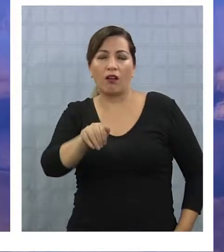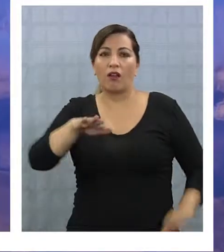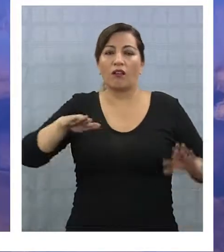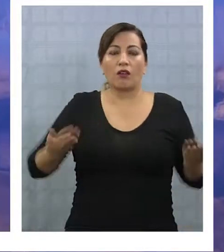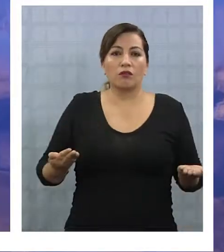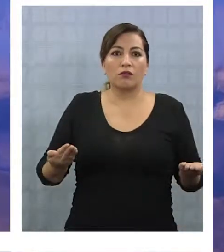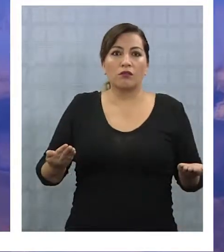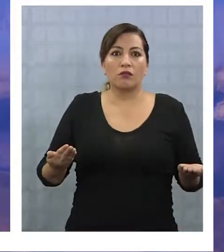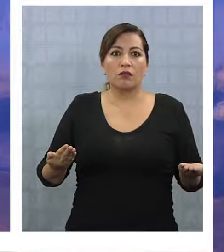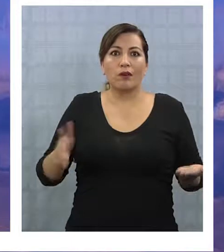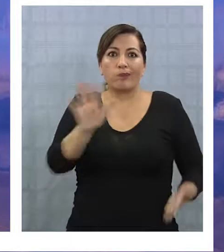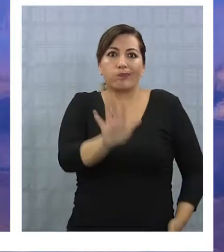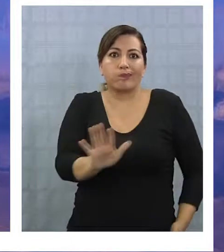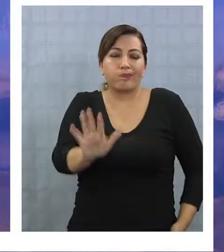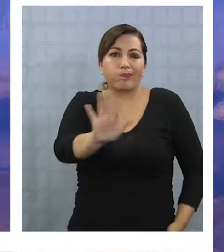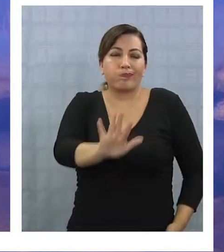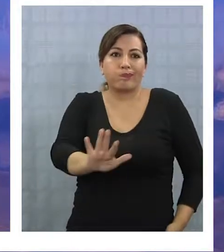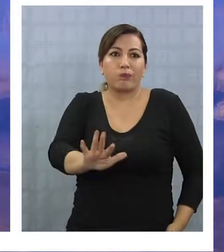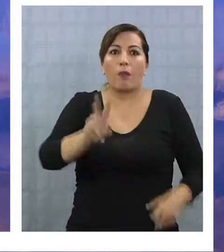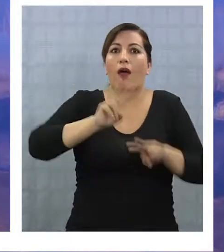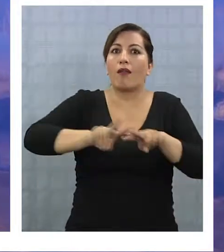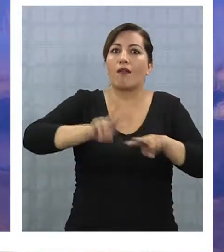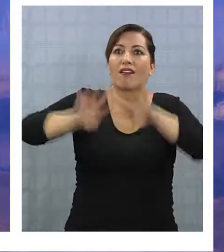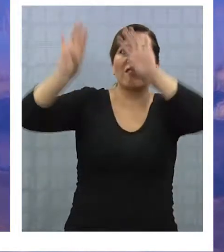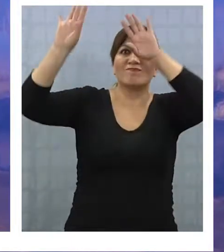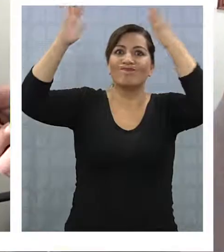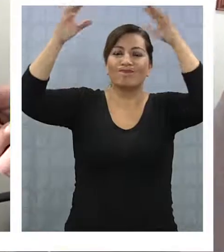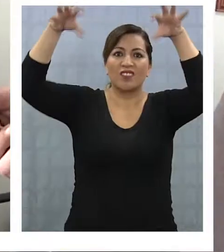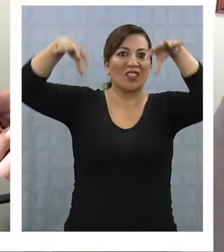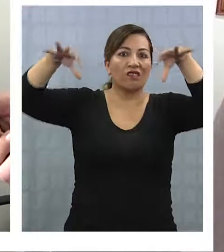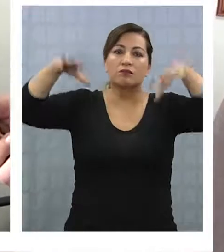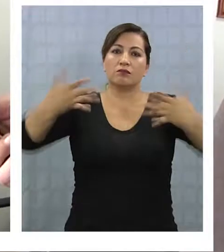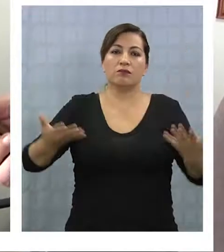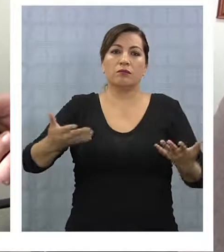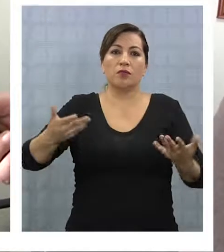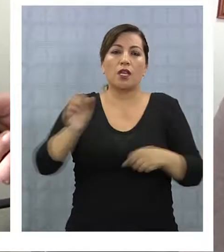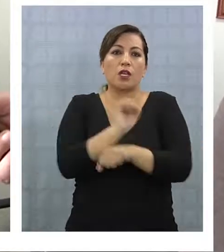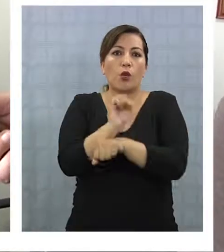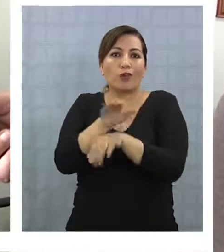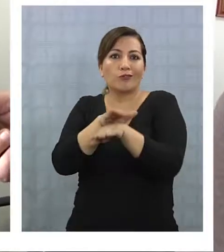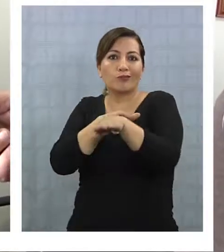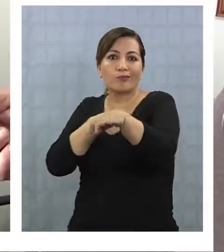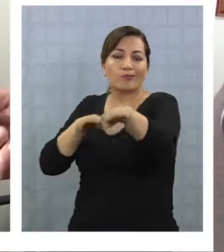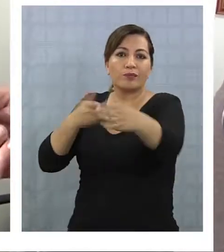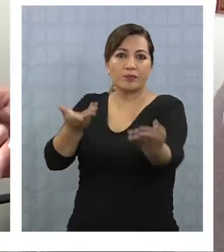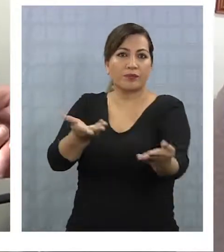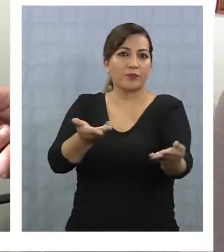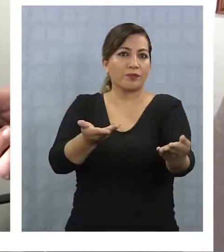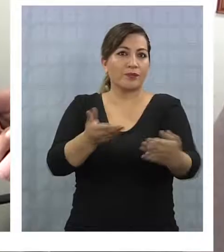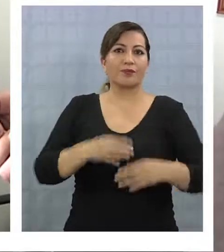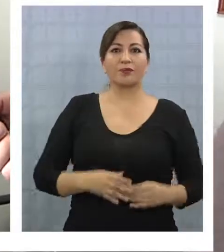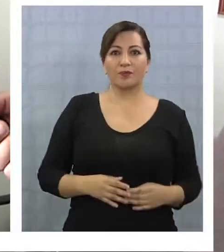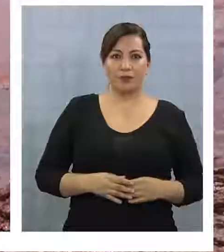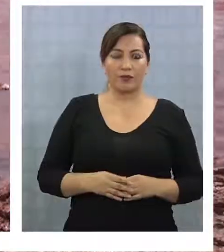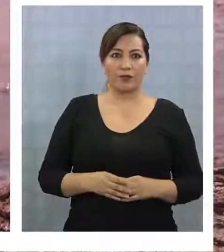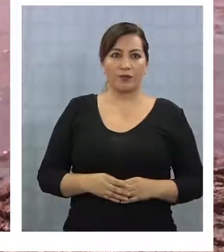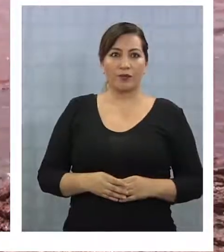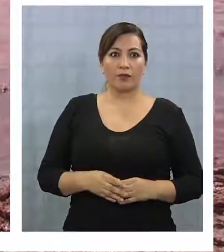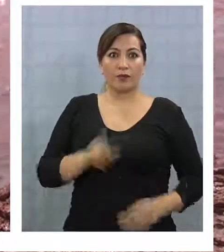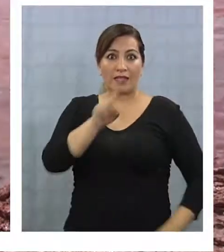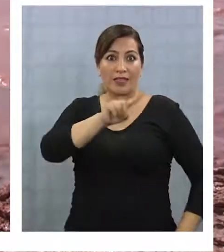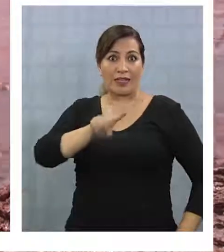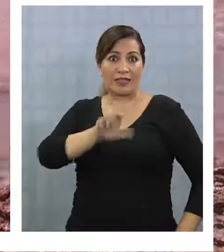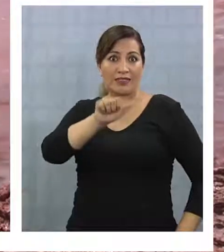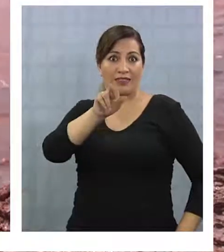momento está stand-by hasta que pueda arreglarse el tiempo y que puedan los vehículos atravesar cierta parte del altiplano.